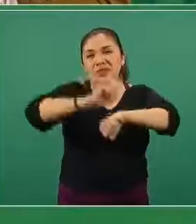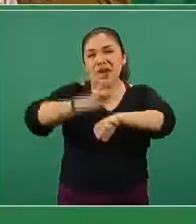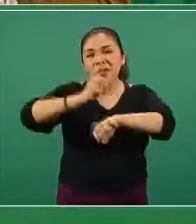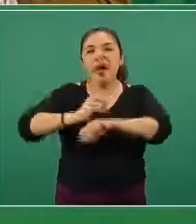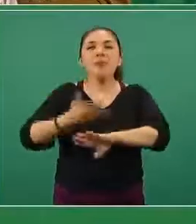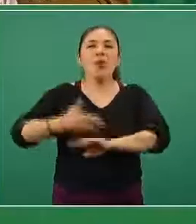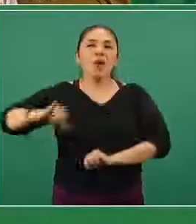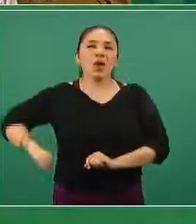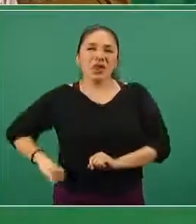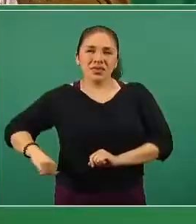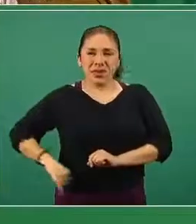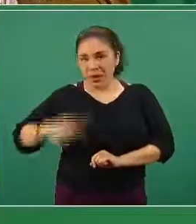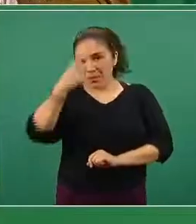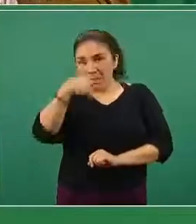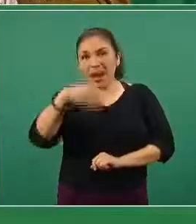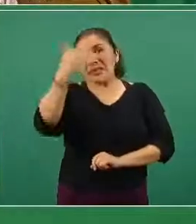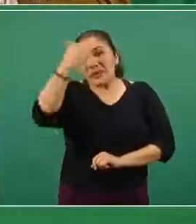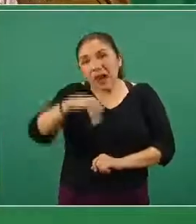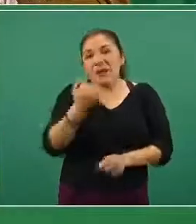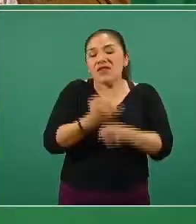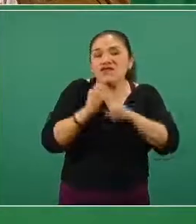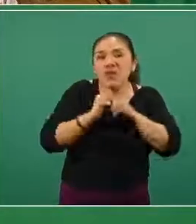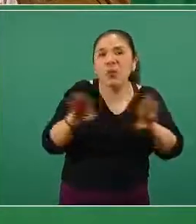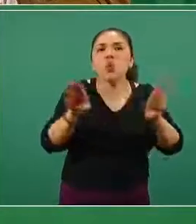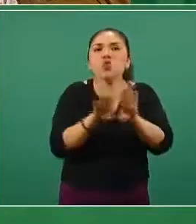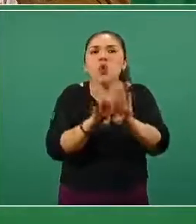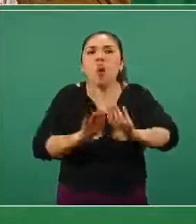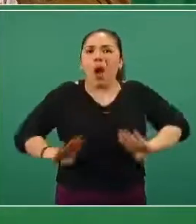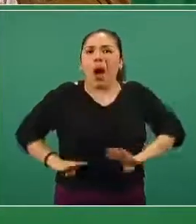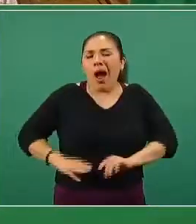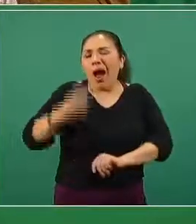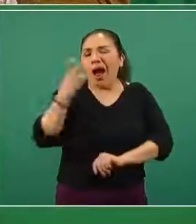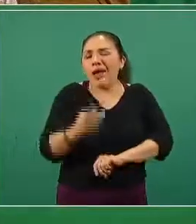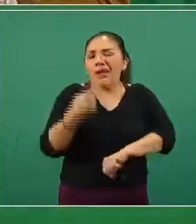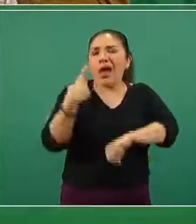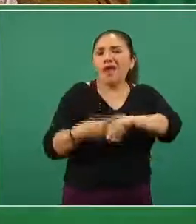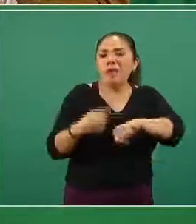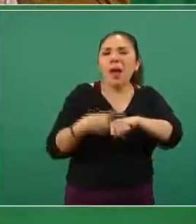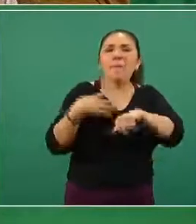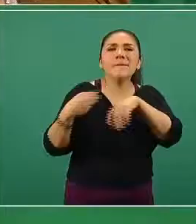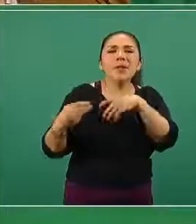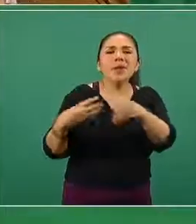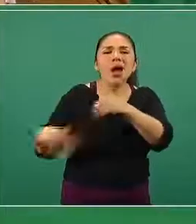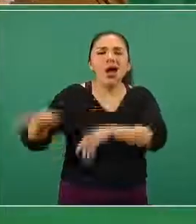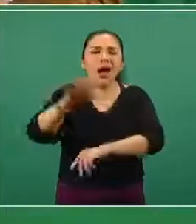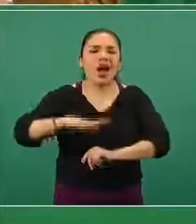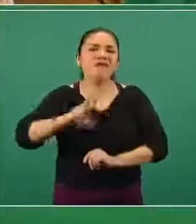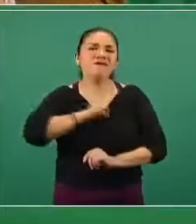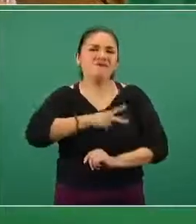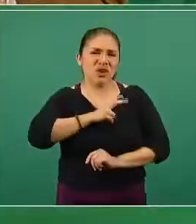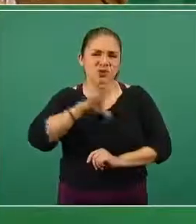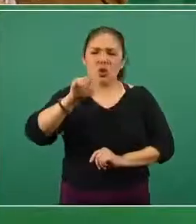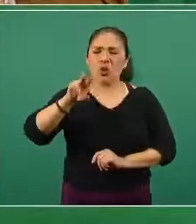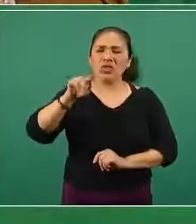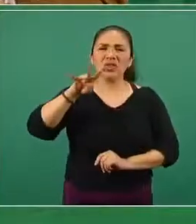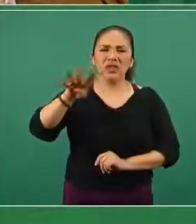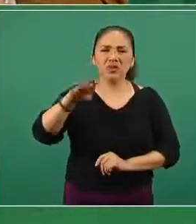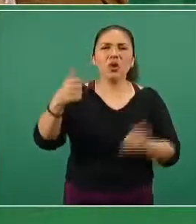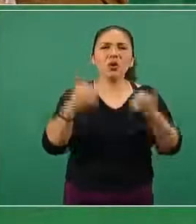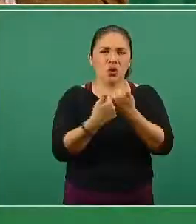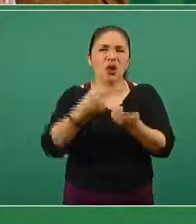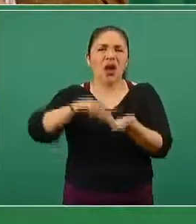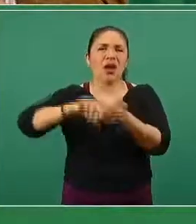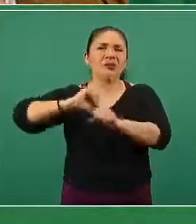interés de estar muy informados de cómo es el comportamiento del virus, de la enfermedad de la COVID-19 causada